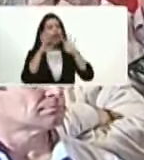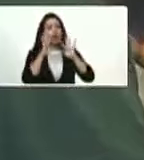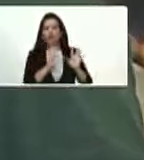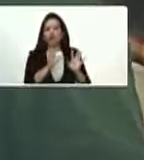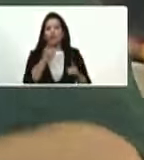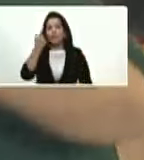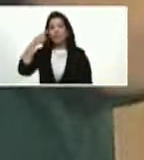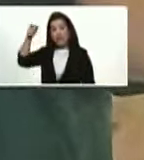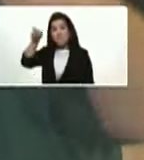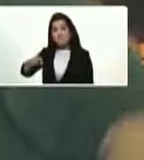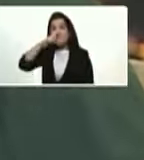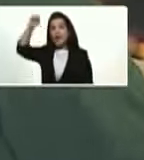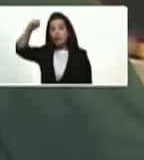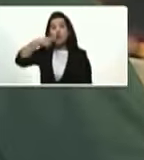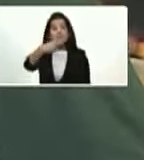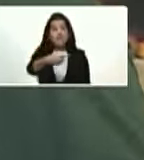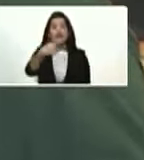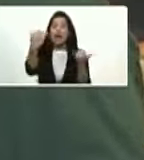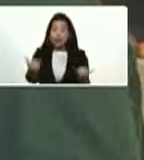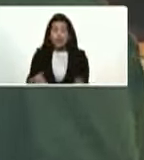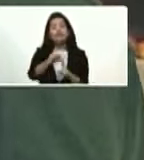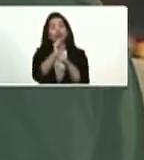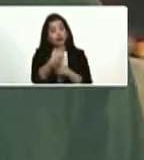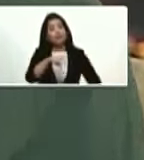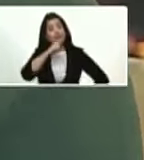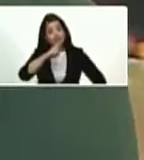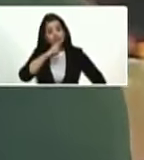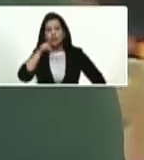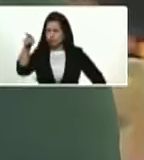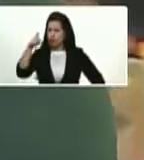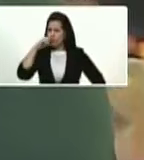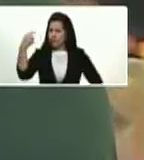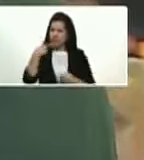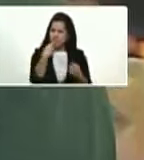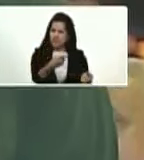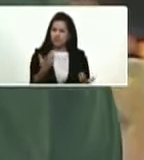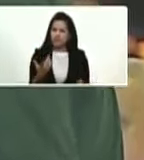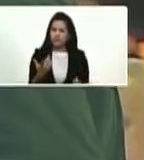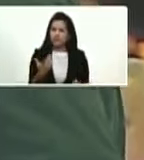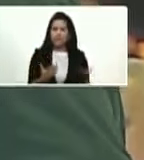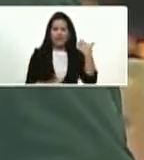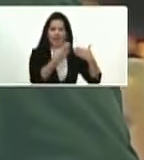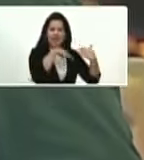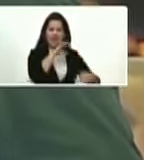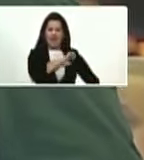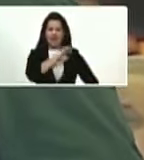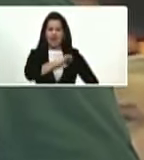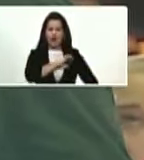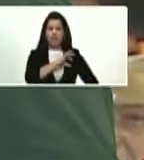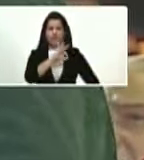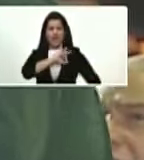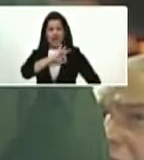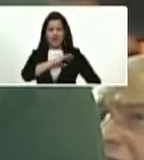usted mismo nos orienta que la situación está difícil, cuando nos dice, en enero recibimos